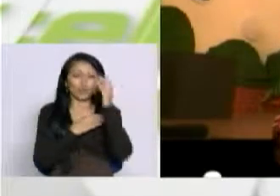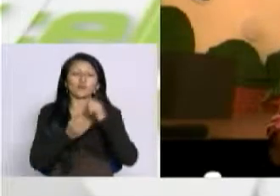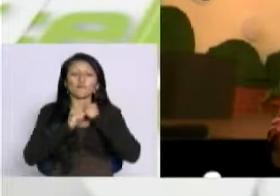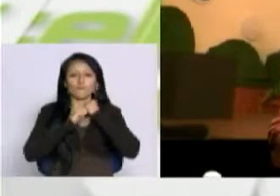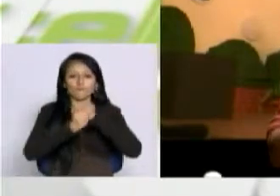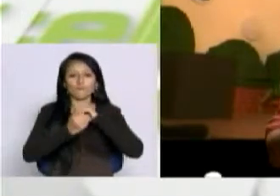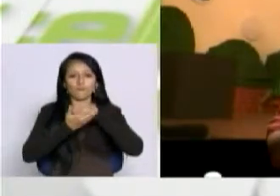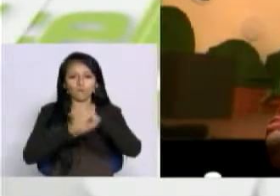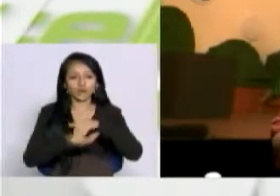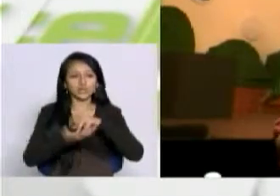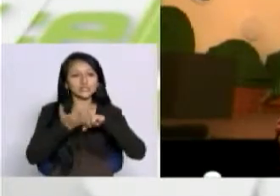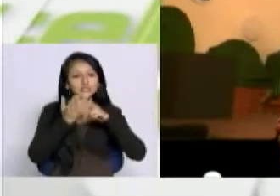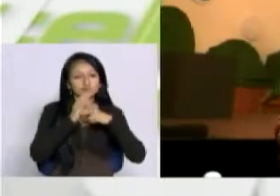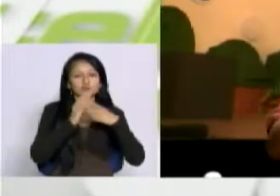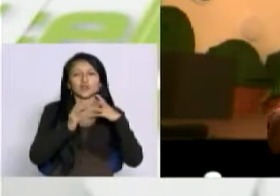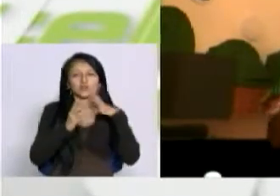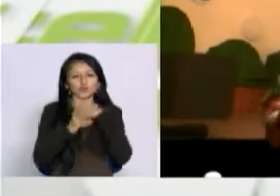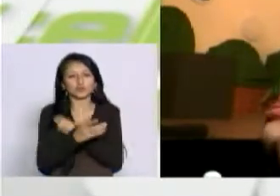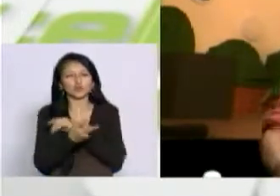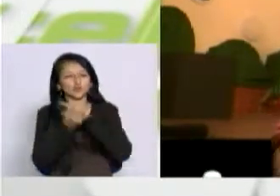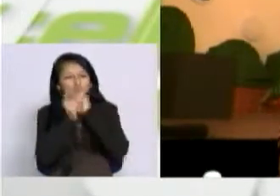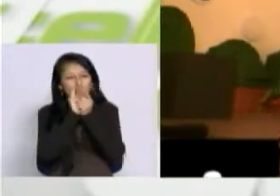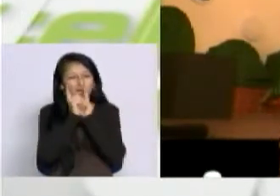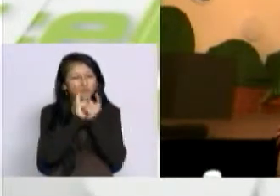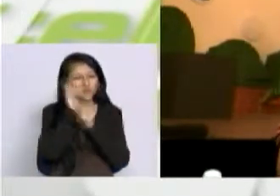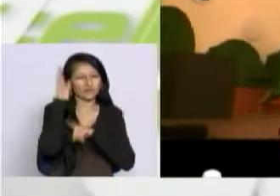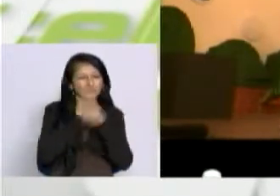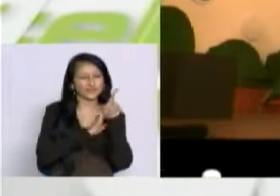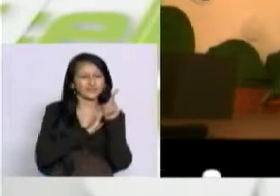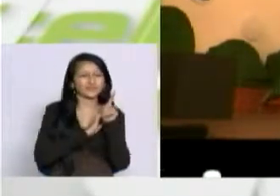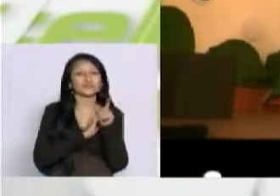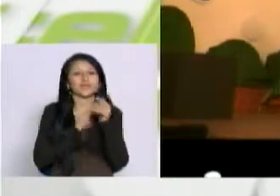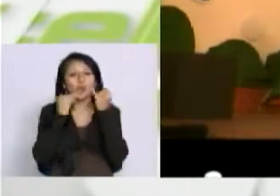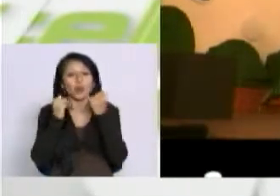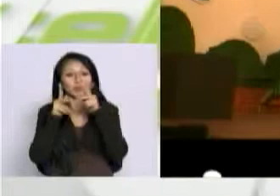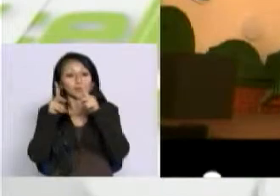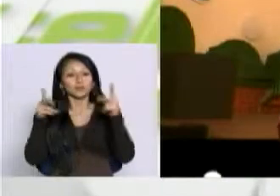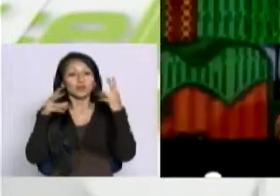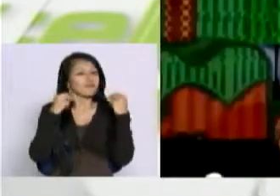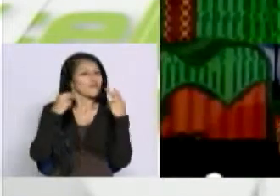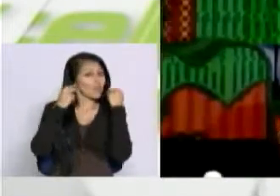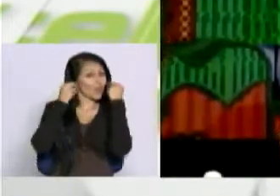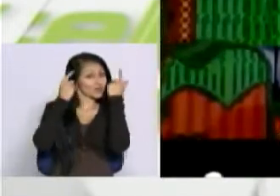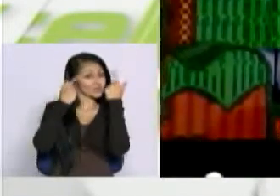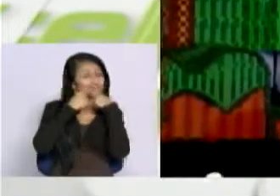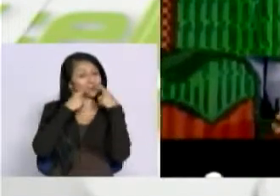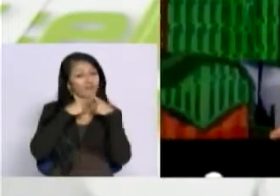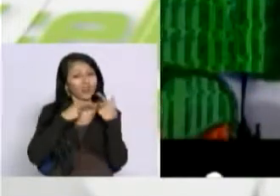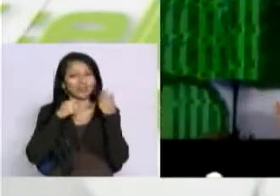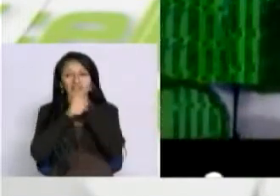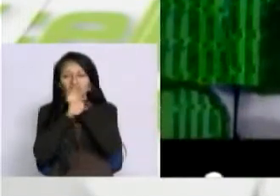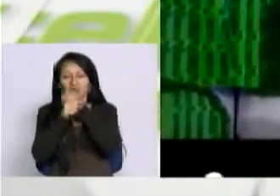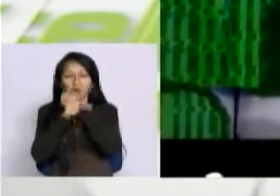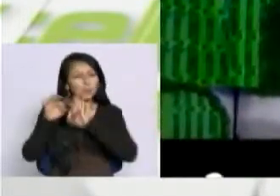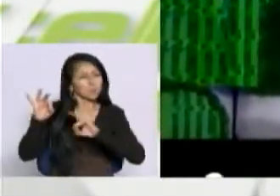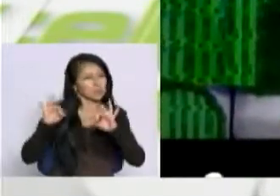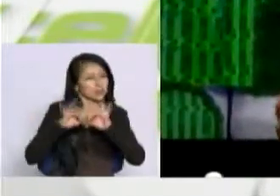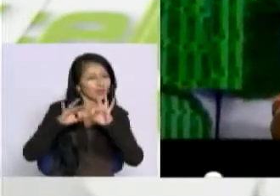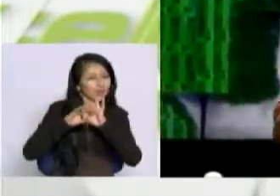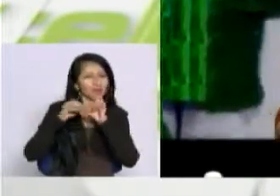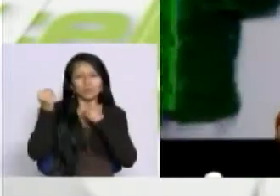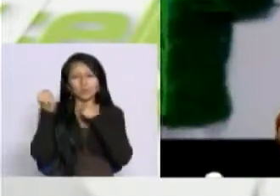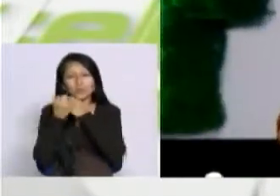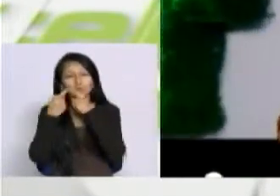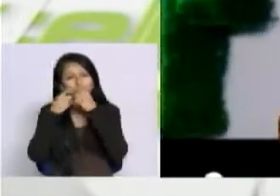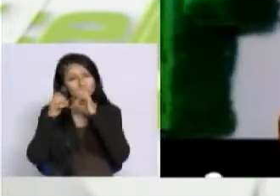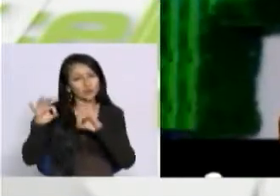una ruta del éxito recargada con esta nueva versión de hashtag. Los famosos, las personas que han hecho algo importante en la sociedad y que son